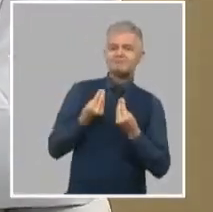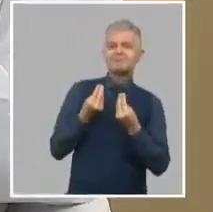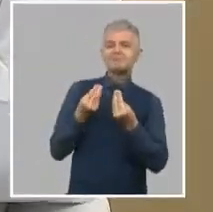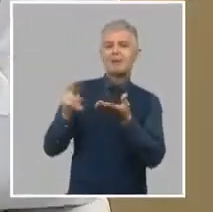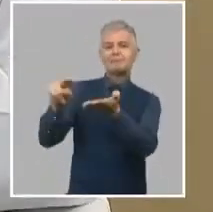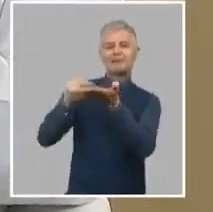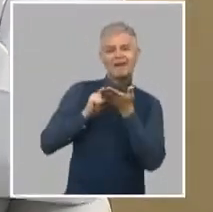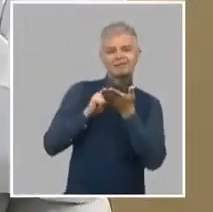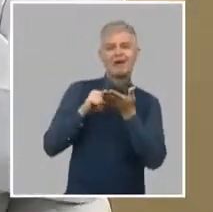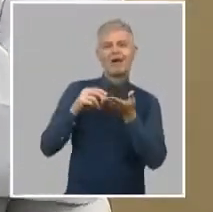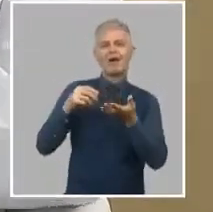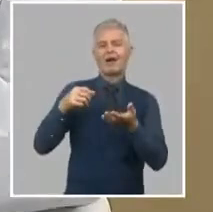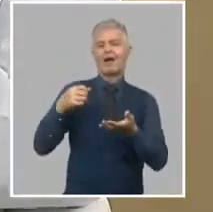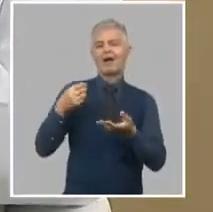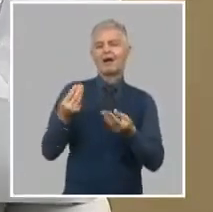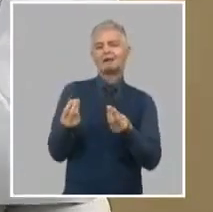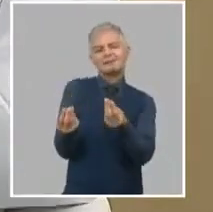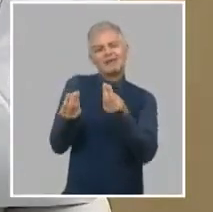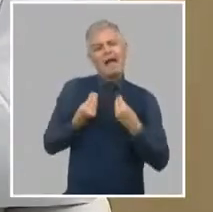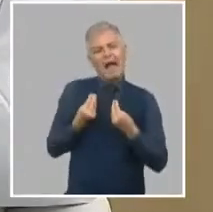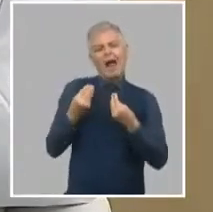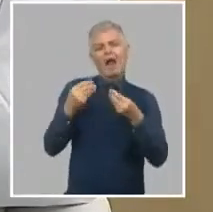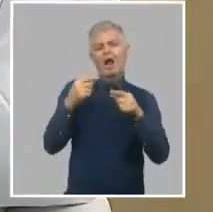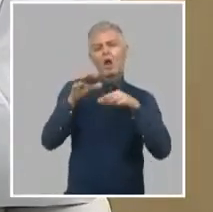algunos regalos, algunos